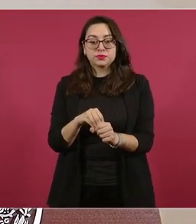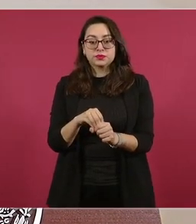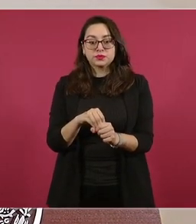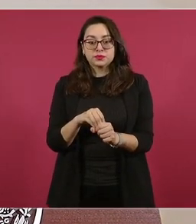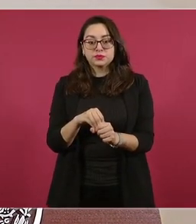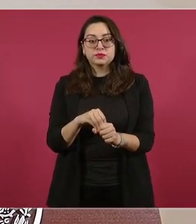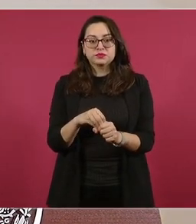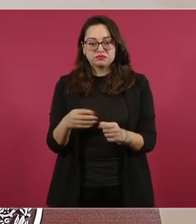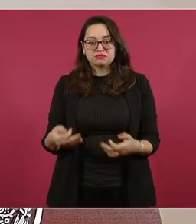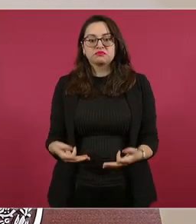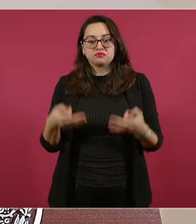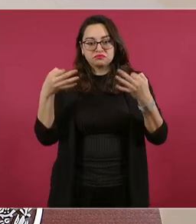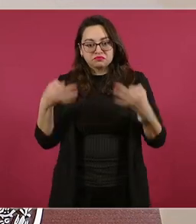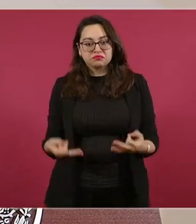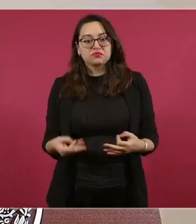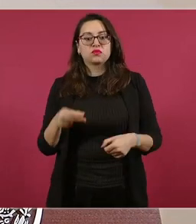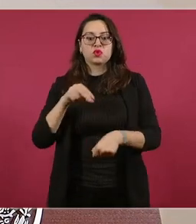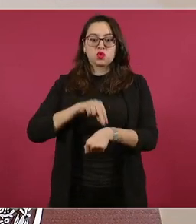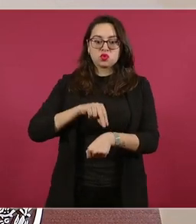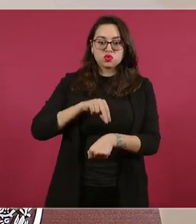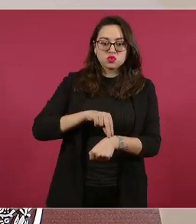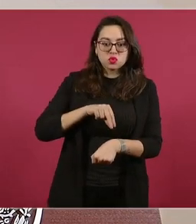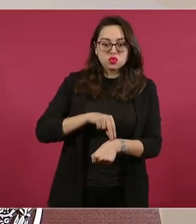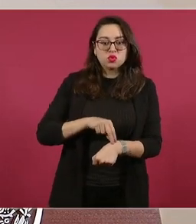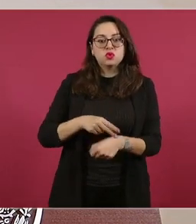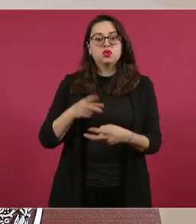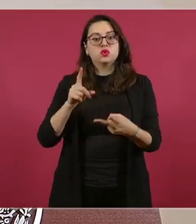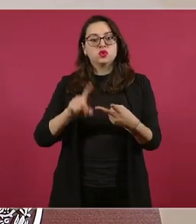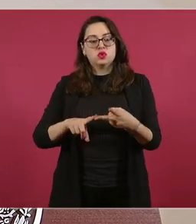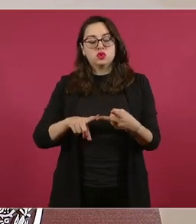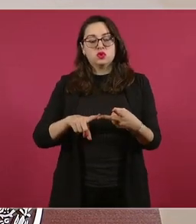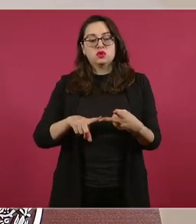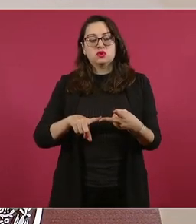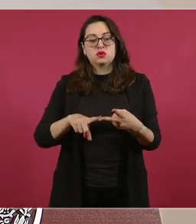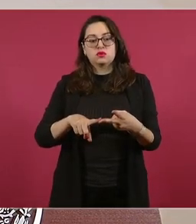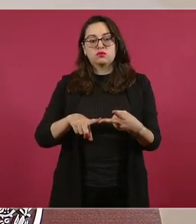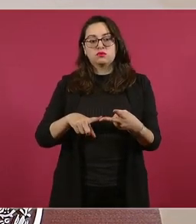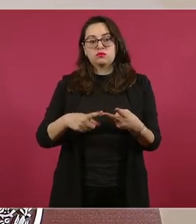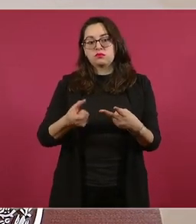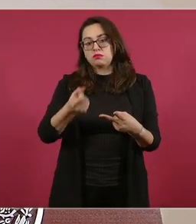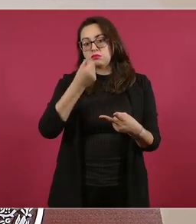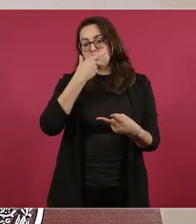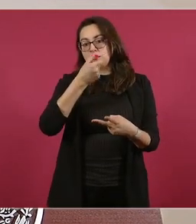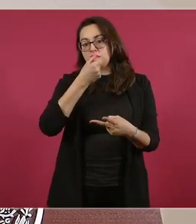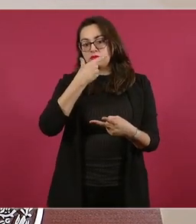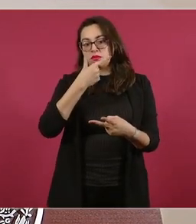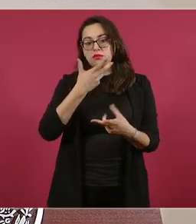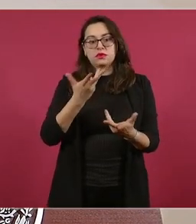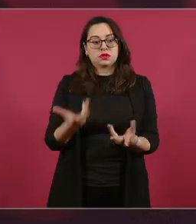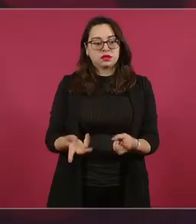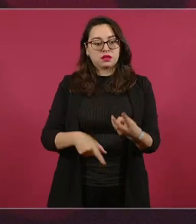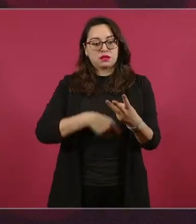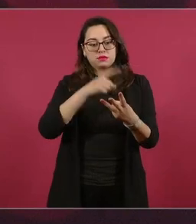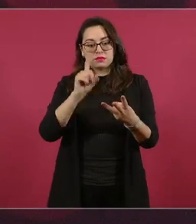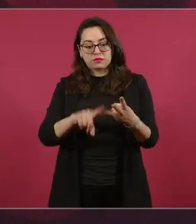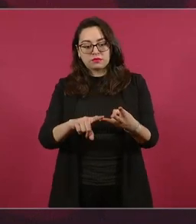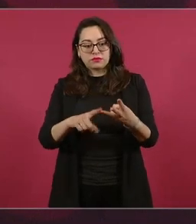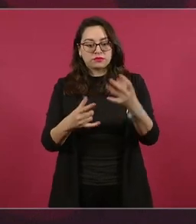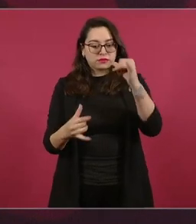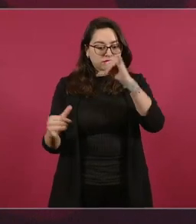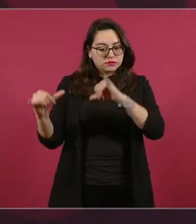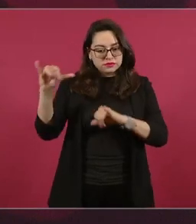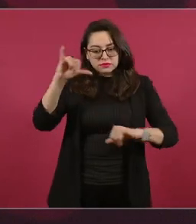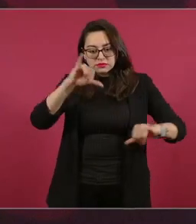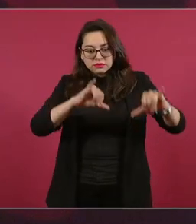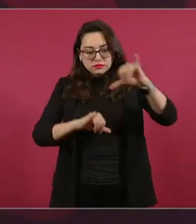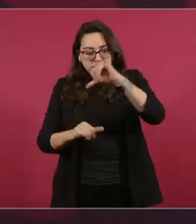el ser atendido por un médico, el tener derecho a todos los estudios,